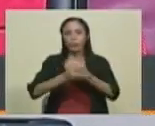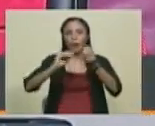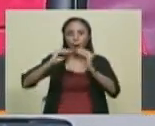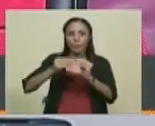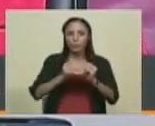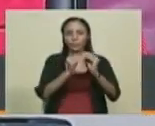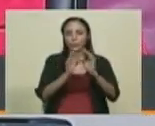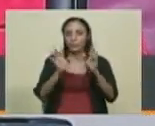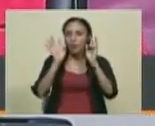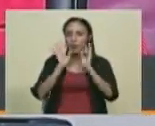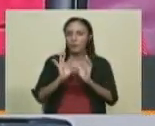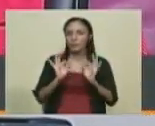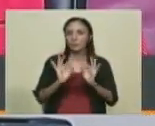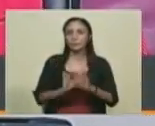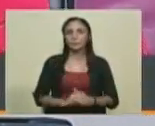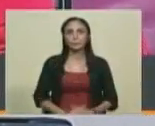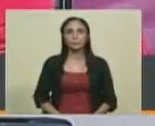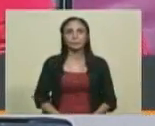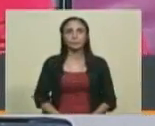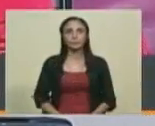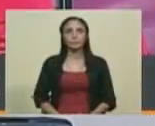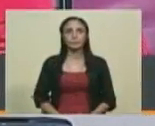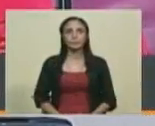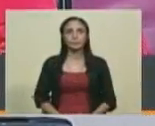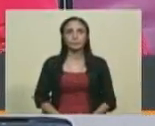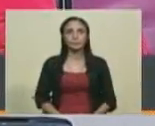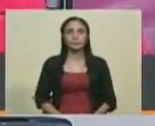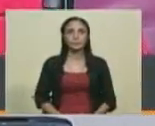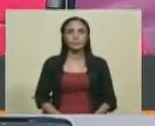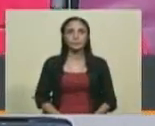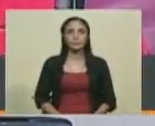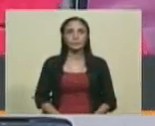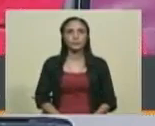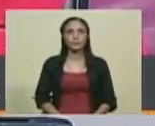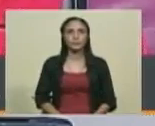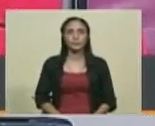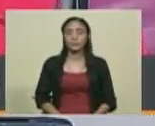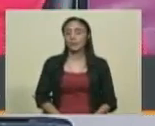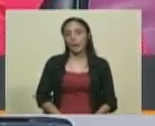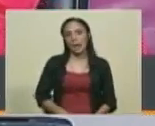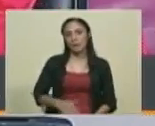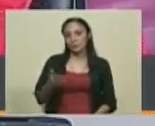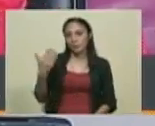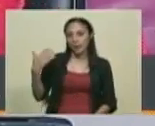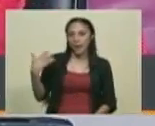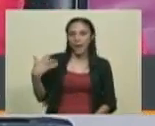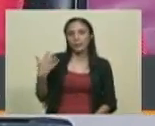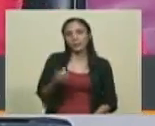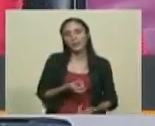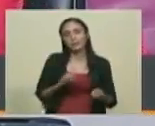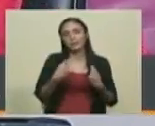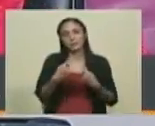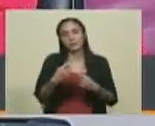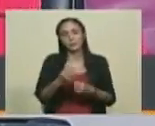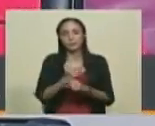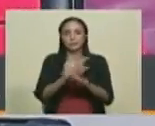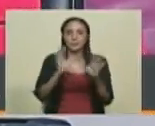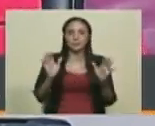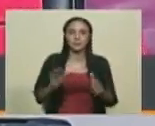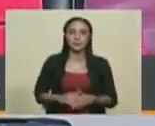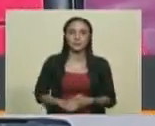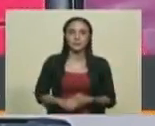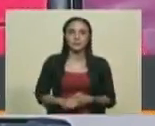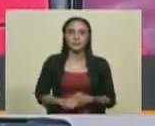verdad, es verdad. Se dejaron de invertir los recursos, estas mafias que se instalaron en la